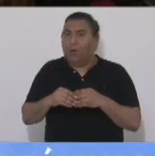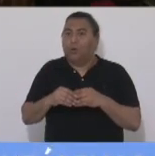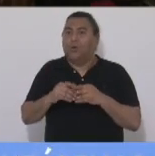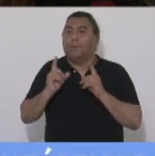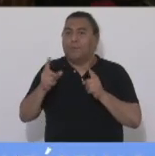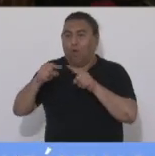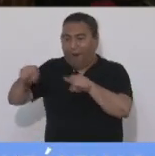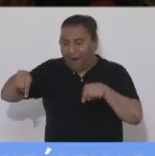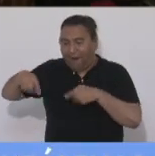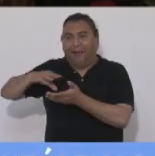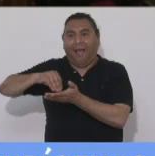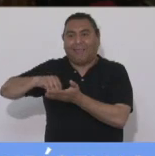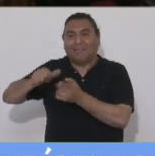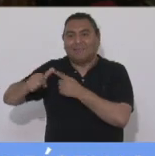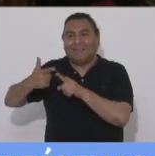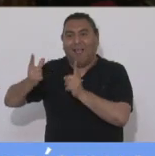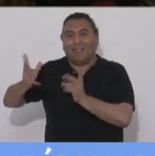catastrales, inmobiliarios,